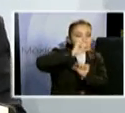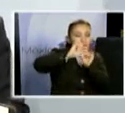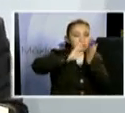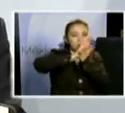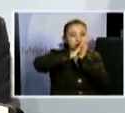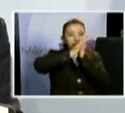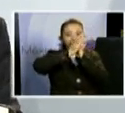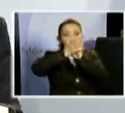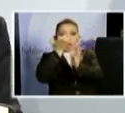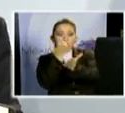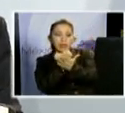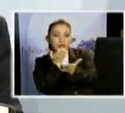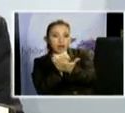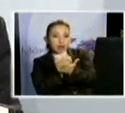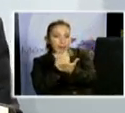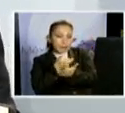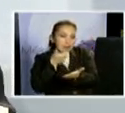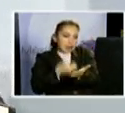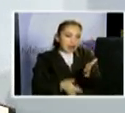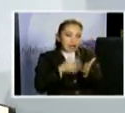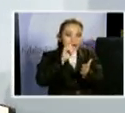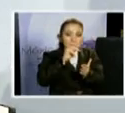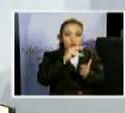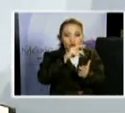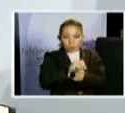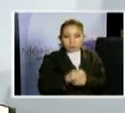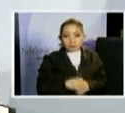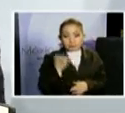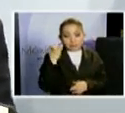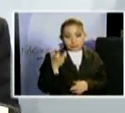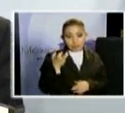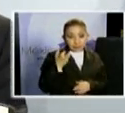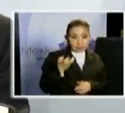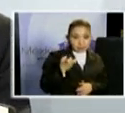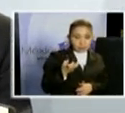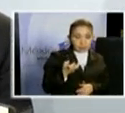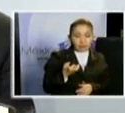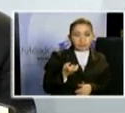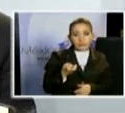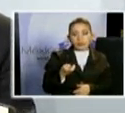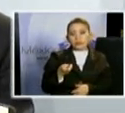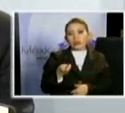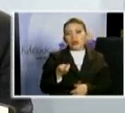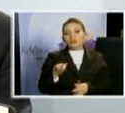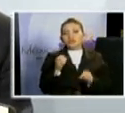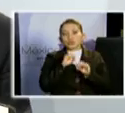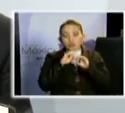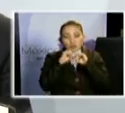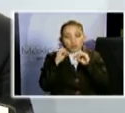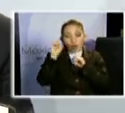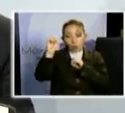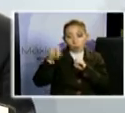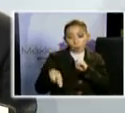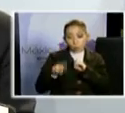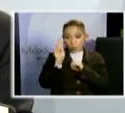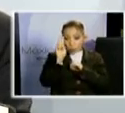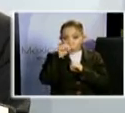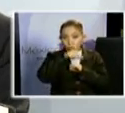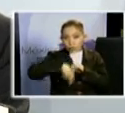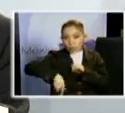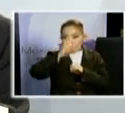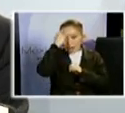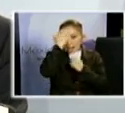una economía baja en carbono. En ese sentido, es la Organización de las Naciones Unidas